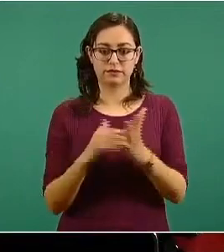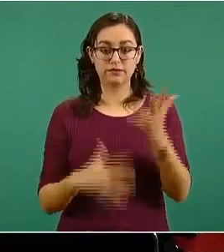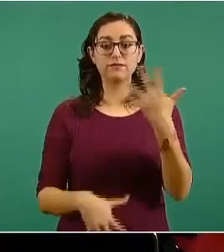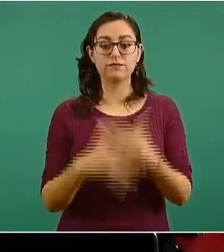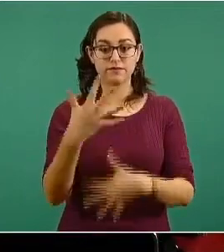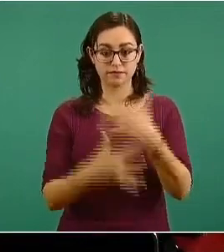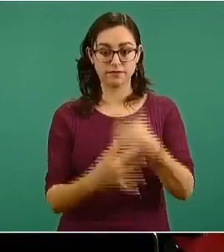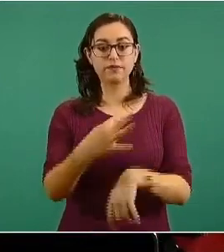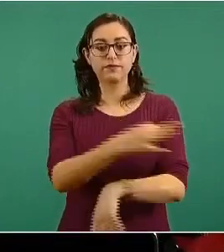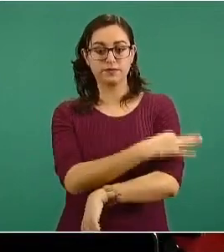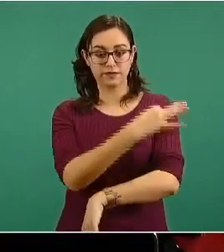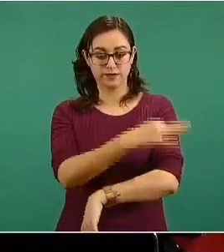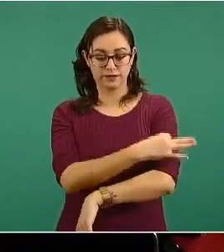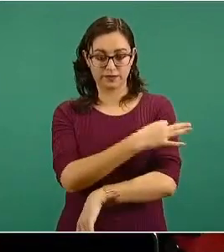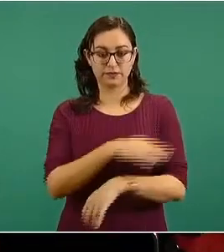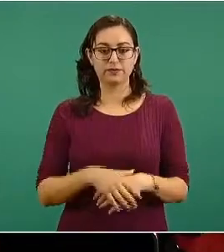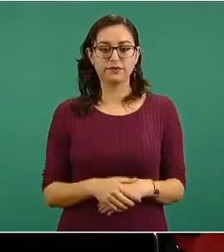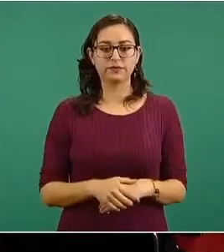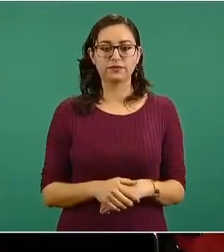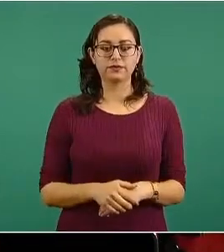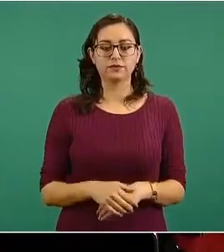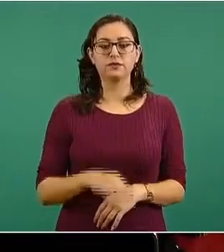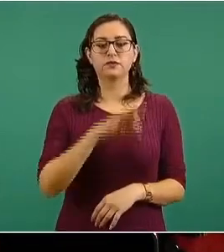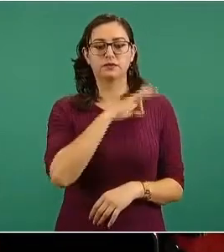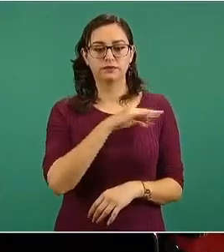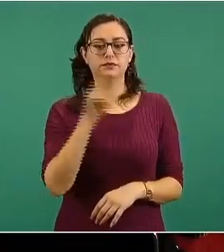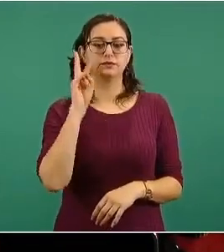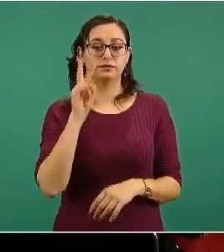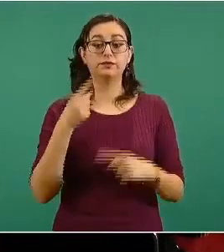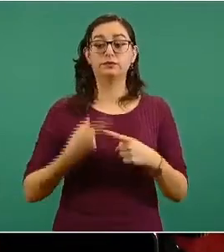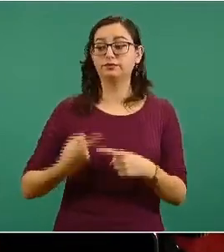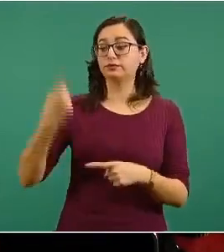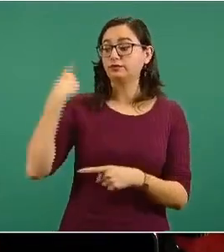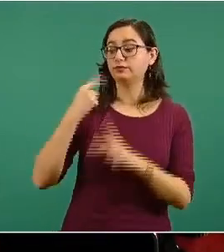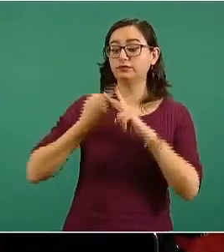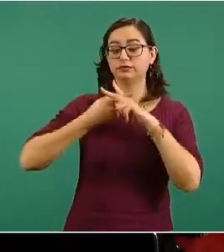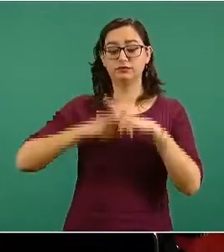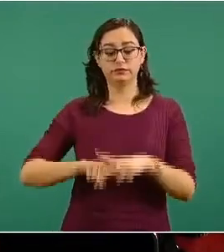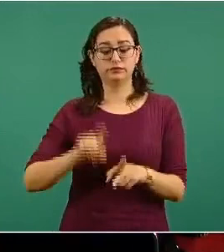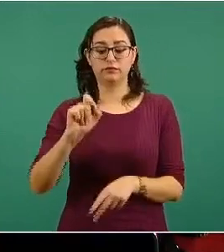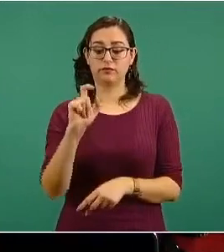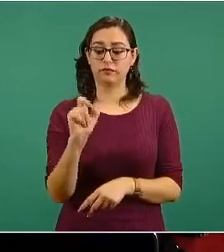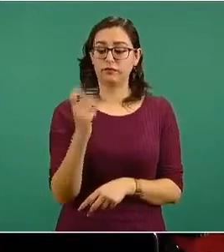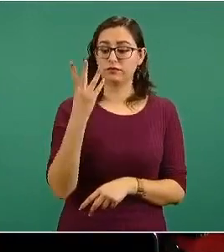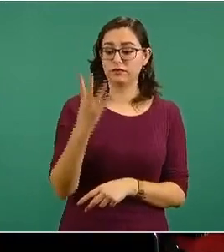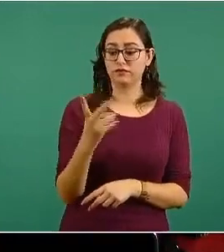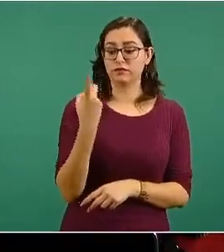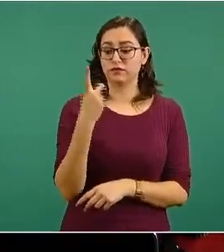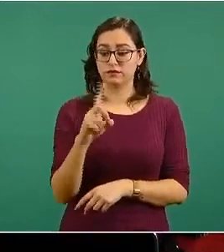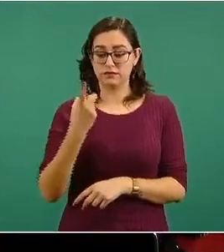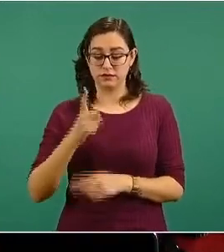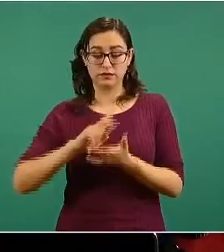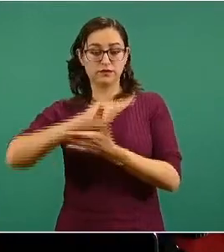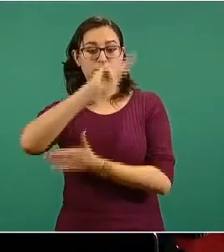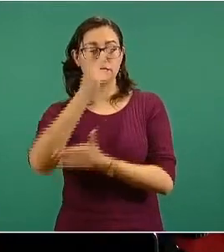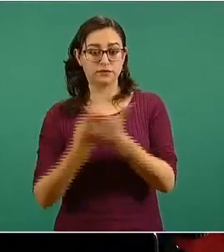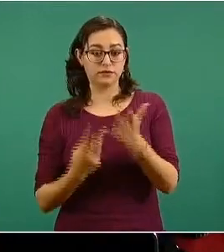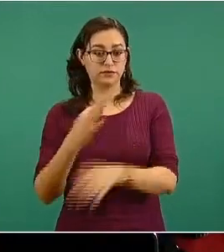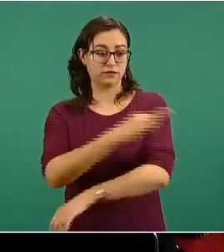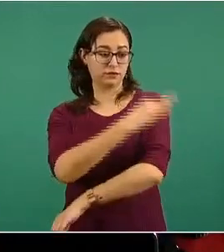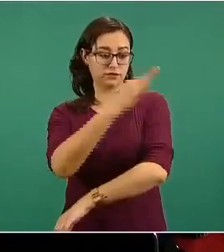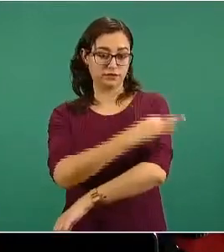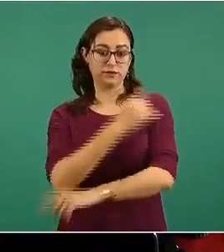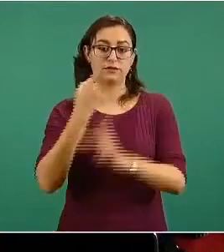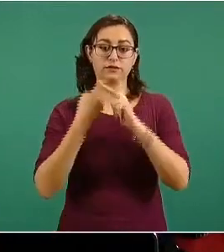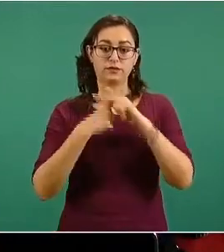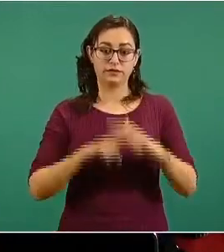aplicadas. Vamos a revisar el progreso que se ha tenido desde el 24 de diciembre, cuando empezó este programa especial de vacunación. Hemos